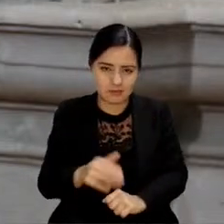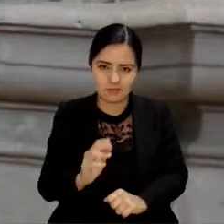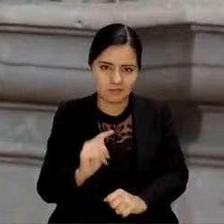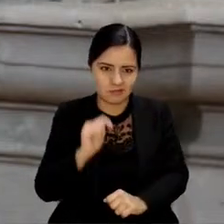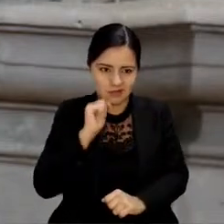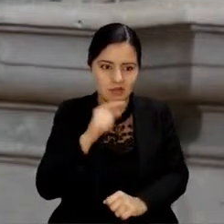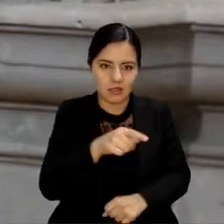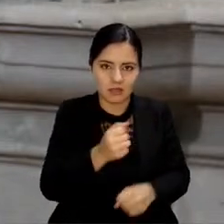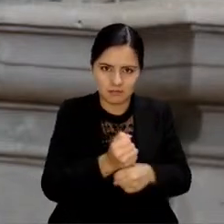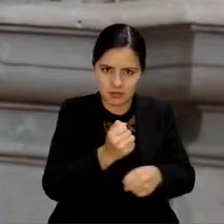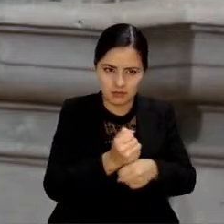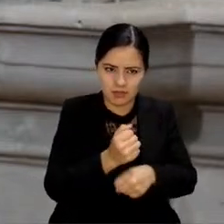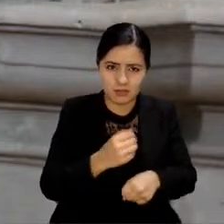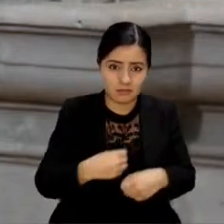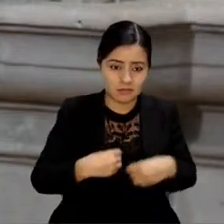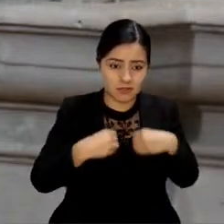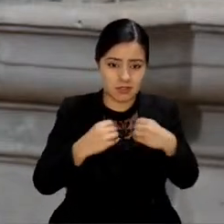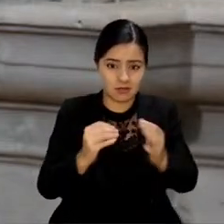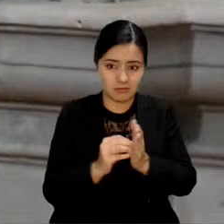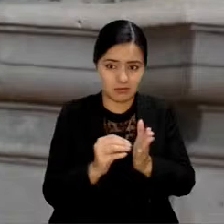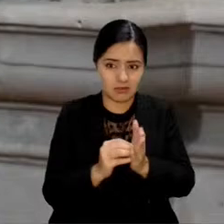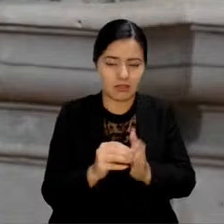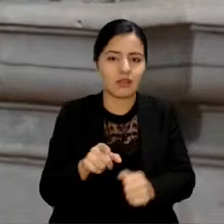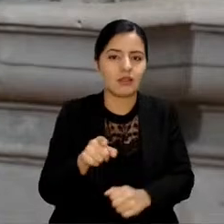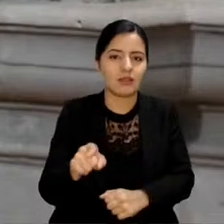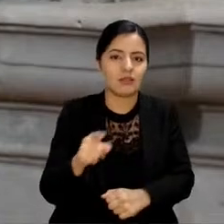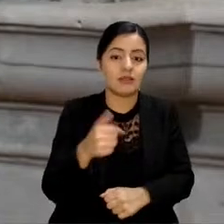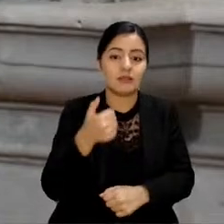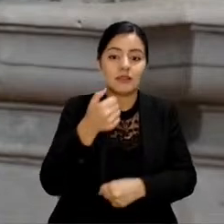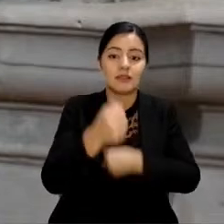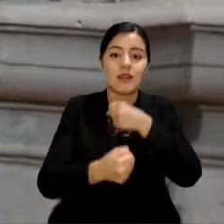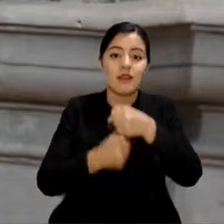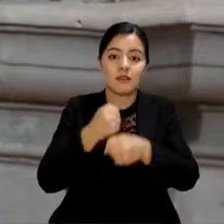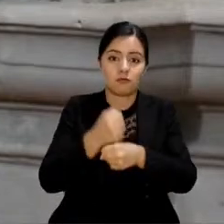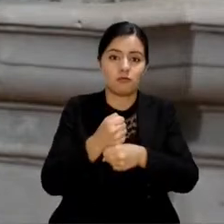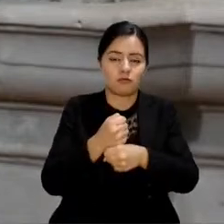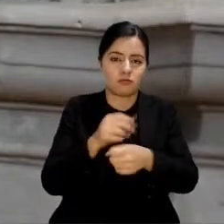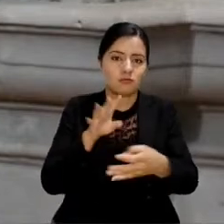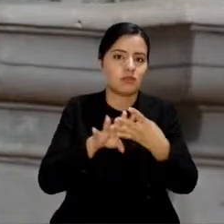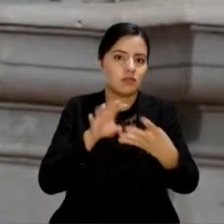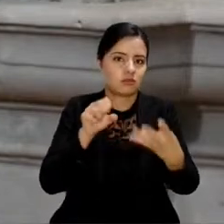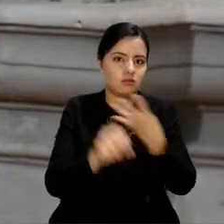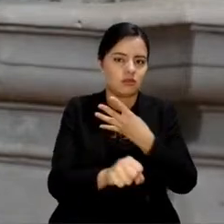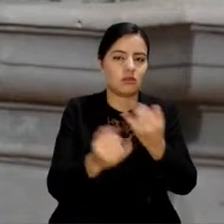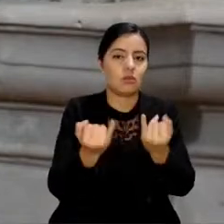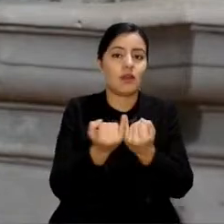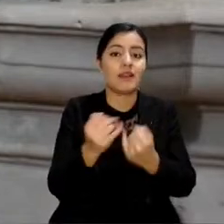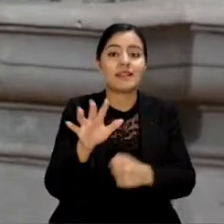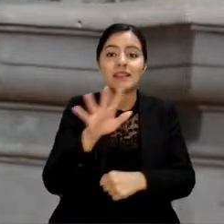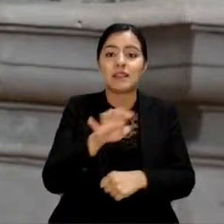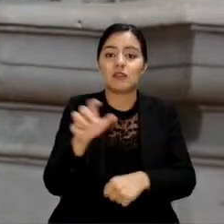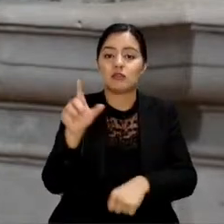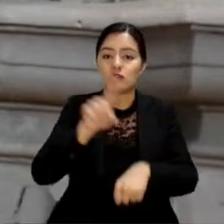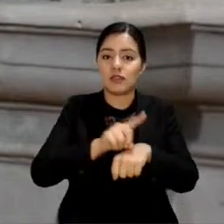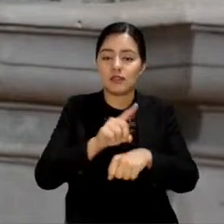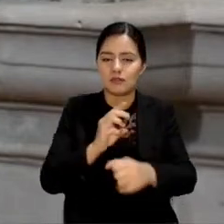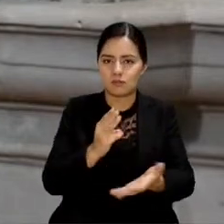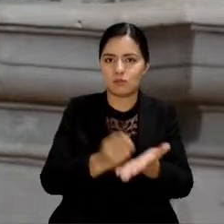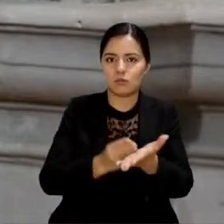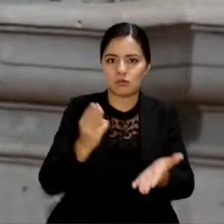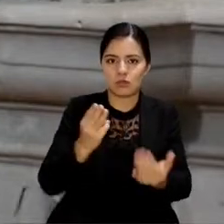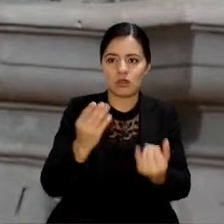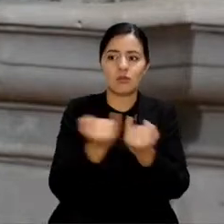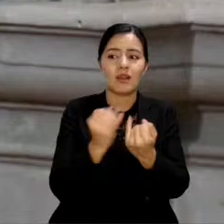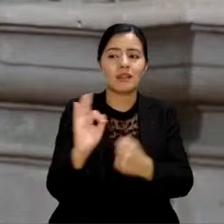impondrán pena de 6 años de prisión y de 500 días de multa. La pena prevista en el párrafo anterior también se aplicará a quien